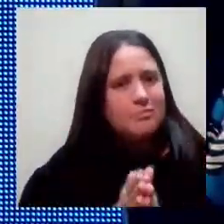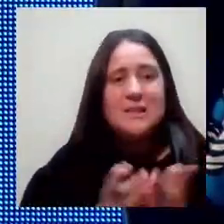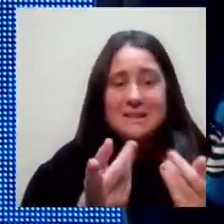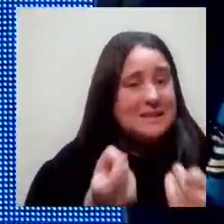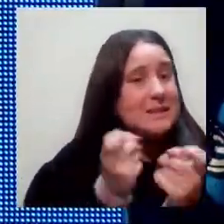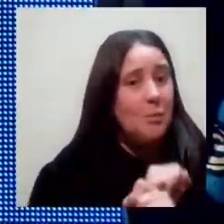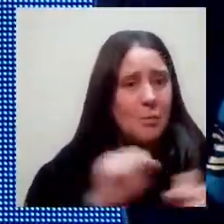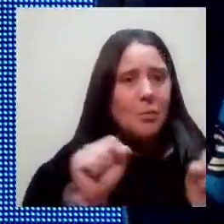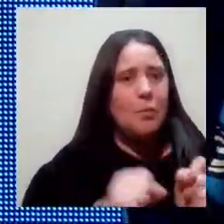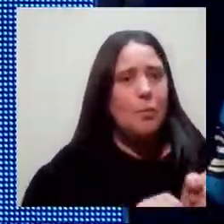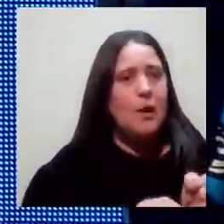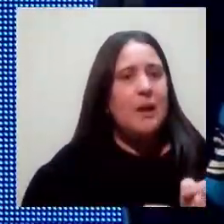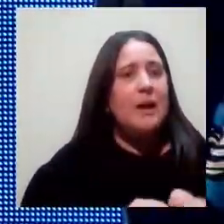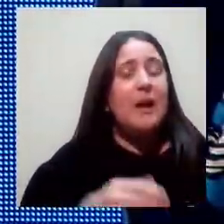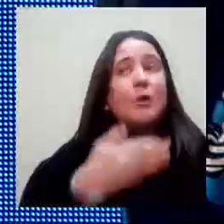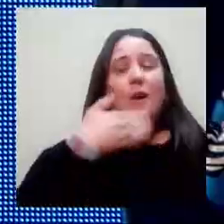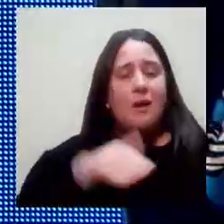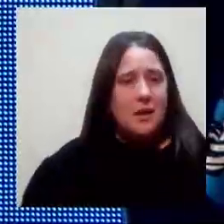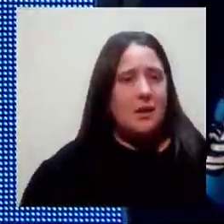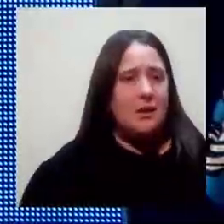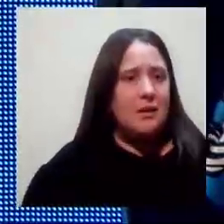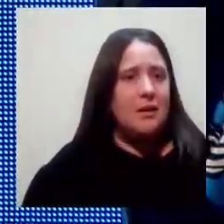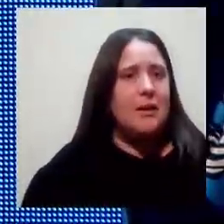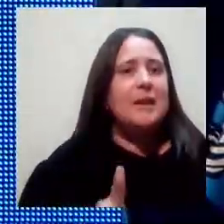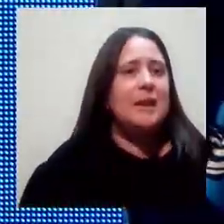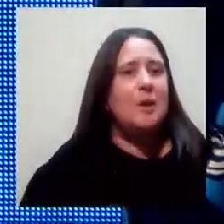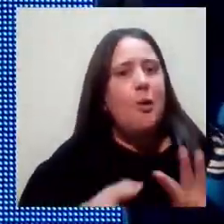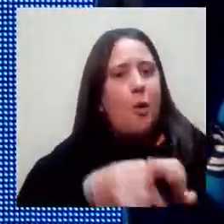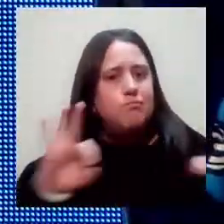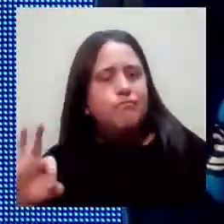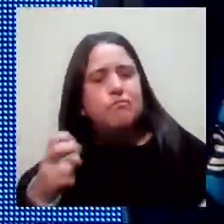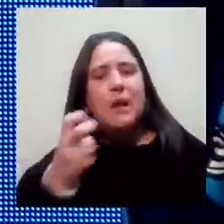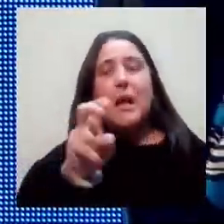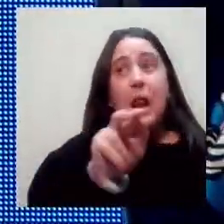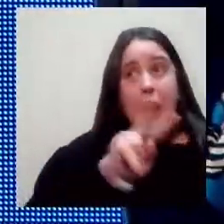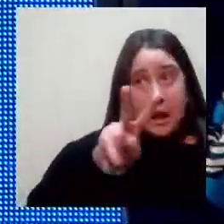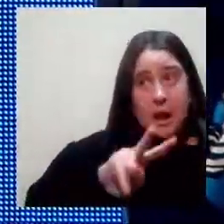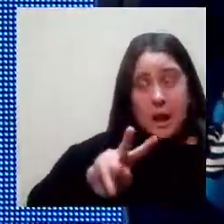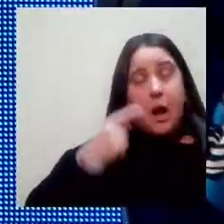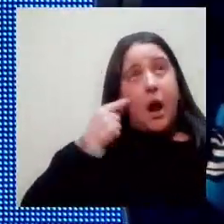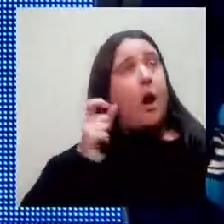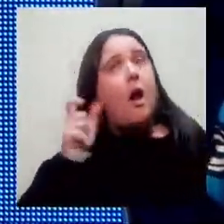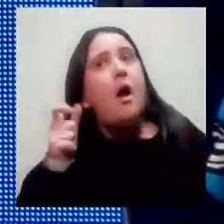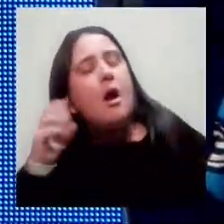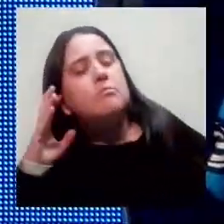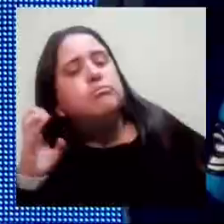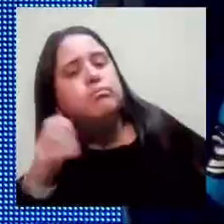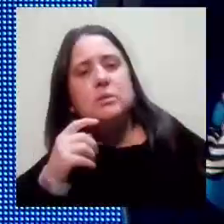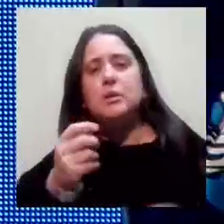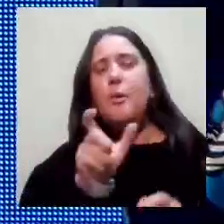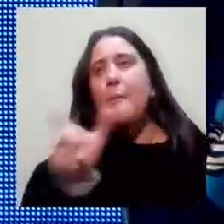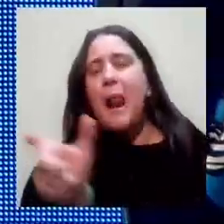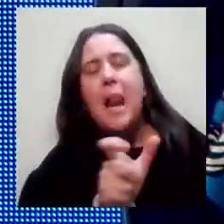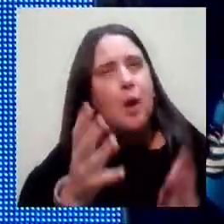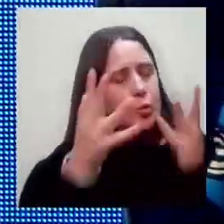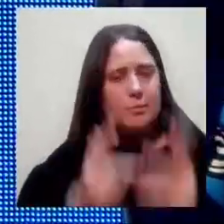poder decodificar o, como les decía recién, ensamblar fonológicamente. Necesitan leer palabras de manera automática. Y yo creo que